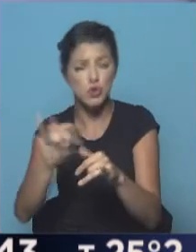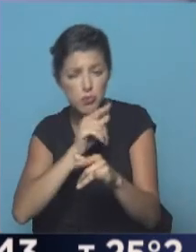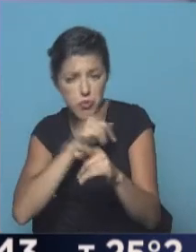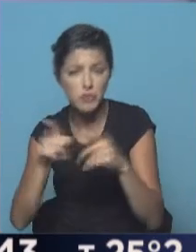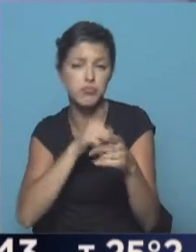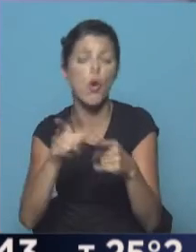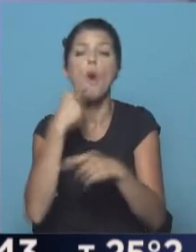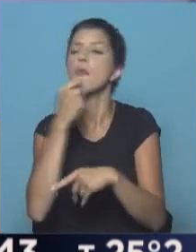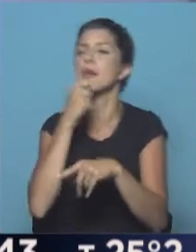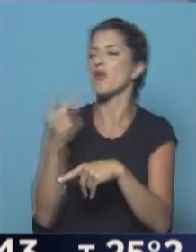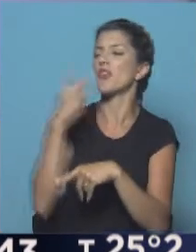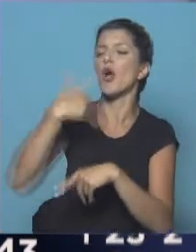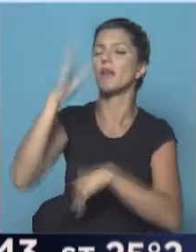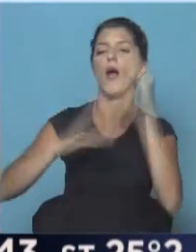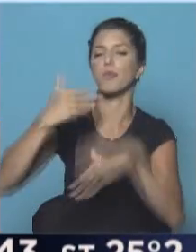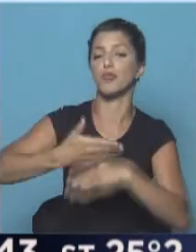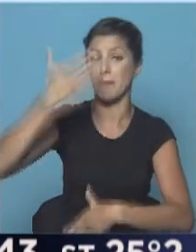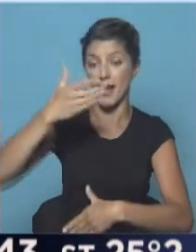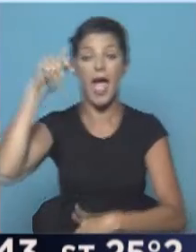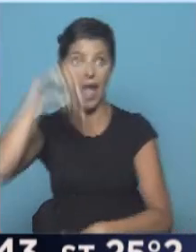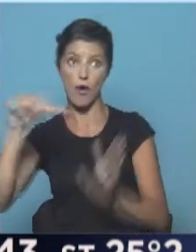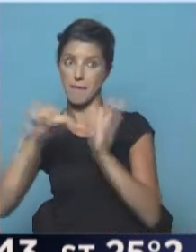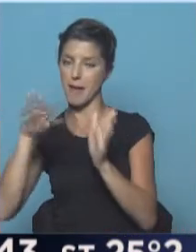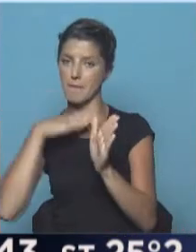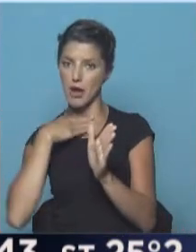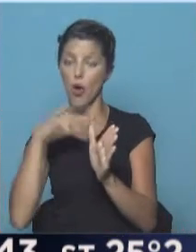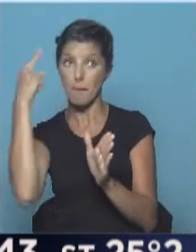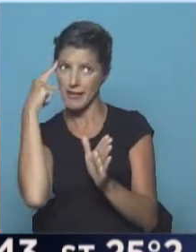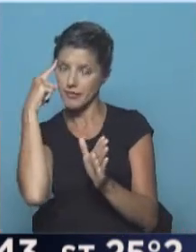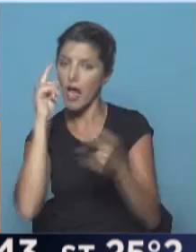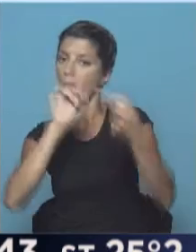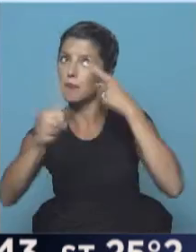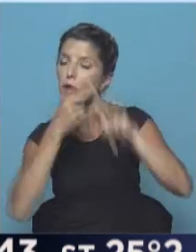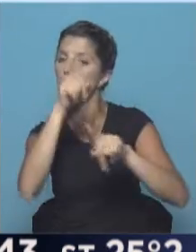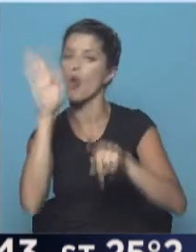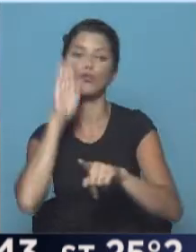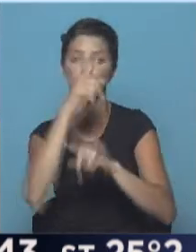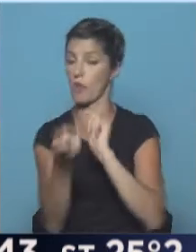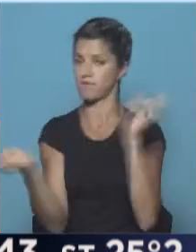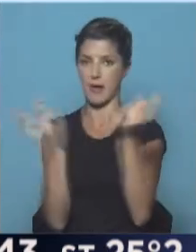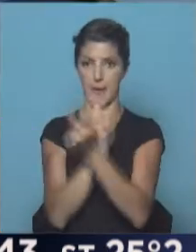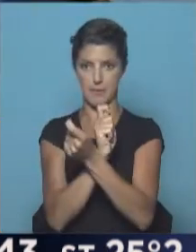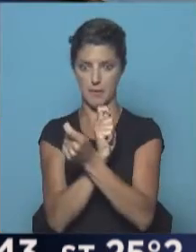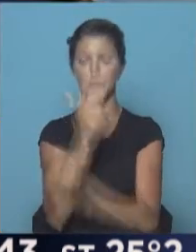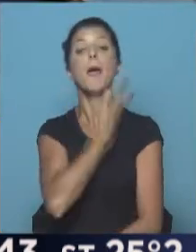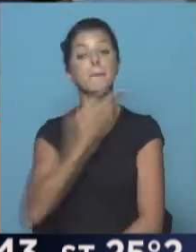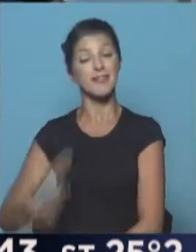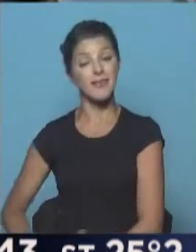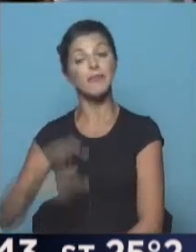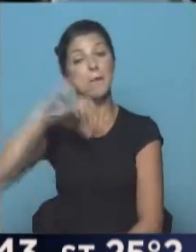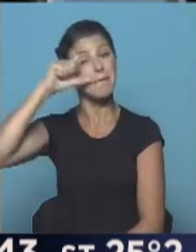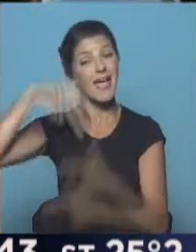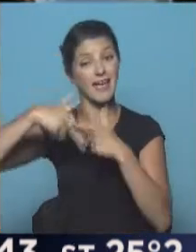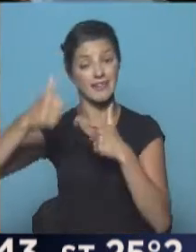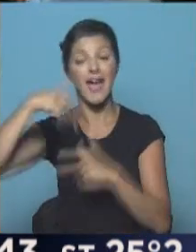construcción de un muro fronterizo, se prepara para un cambio en las relaciones con su principal socio comercial. Su presidente, Enrique Peña Nieto,